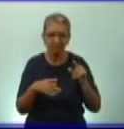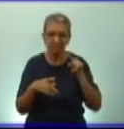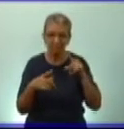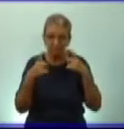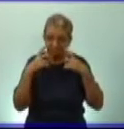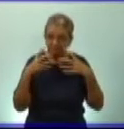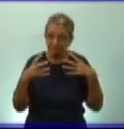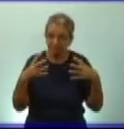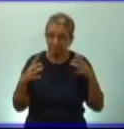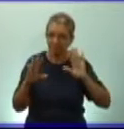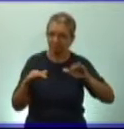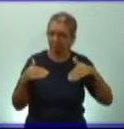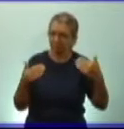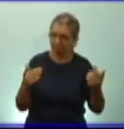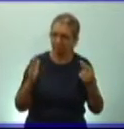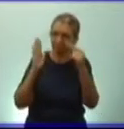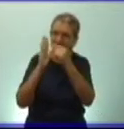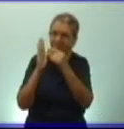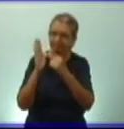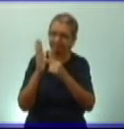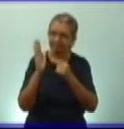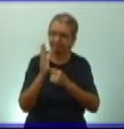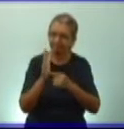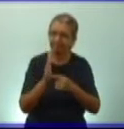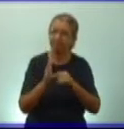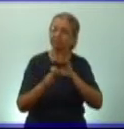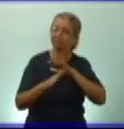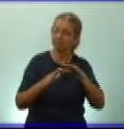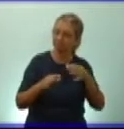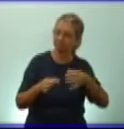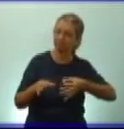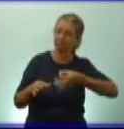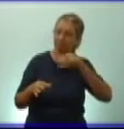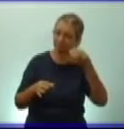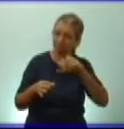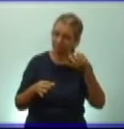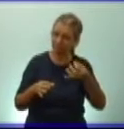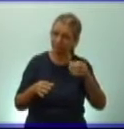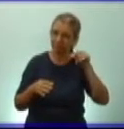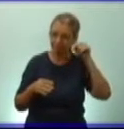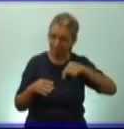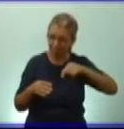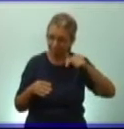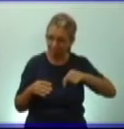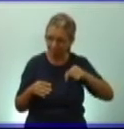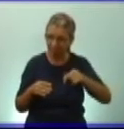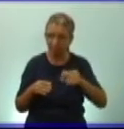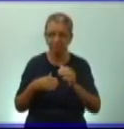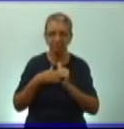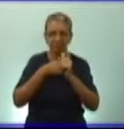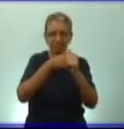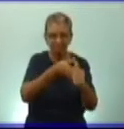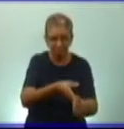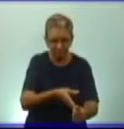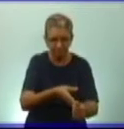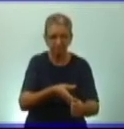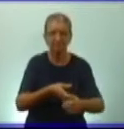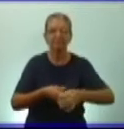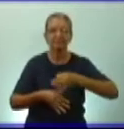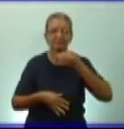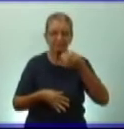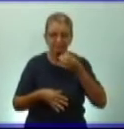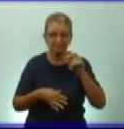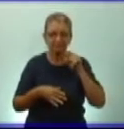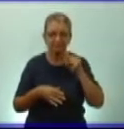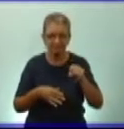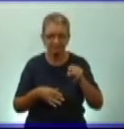en cuenta estos aspectos que en otros encuentros se los he comentado y que nos sirven a nosotros para explicar el comportamiento de esta